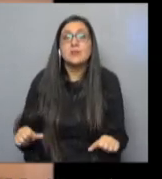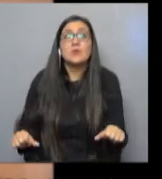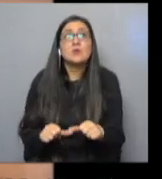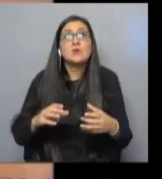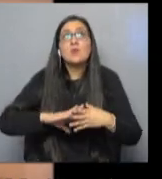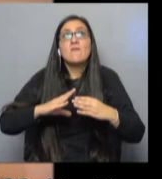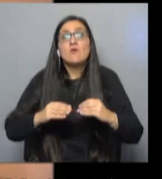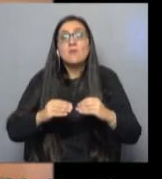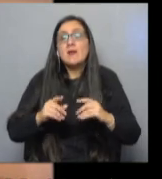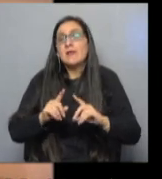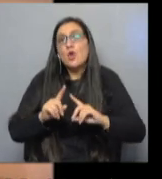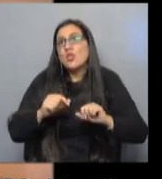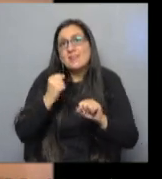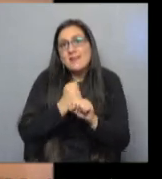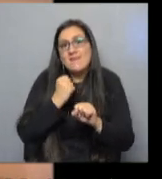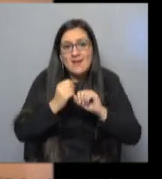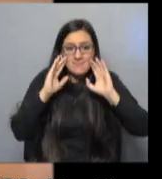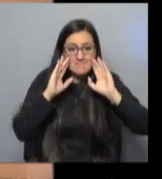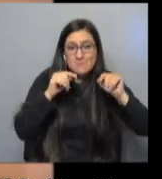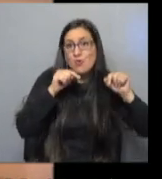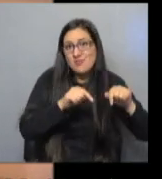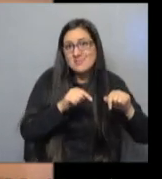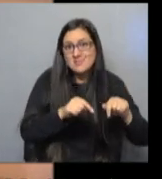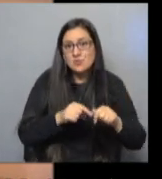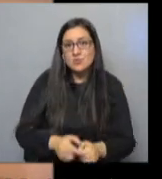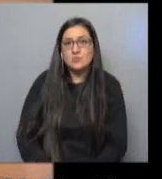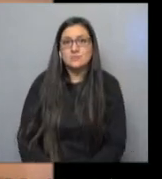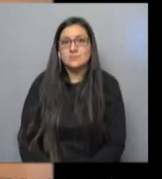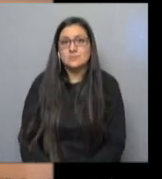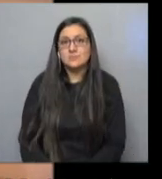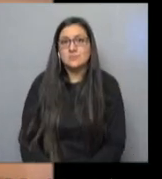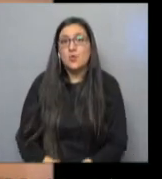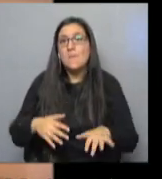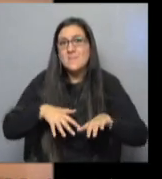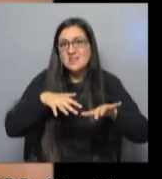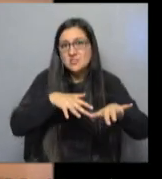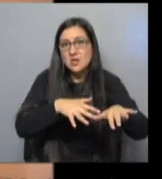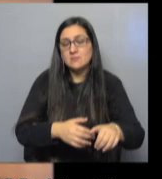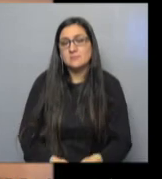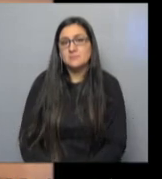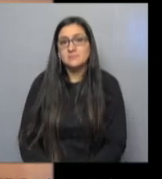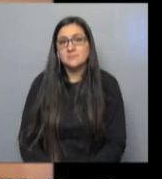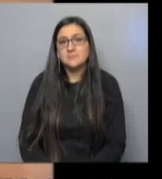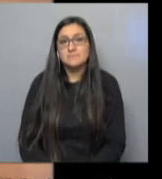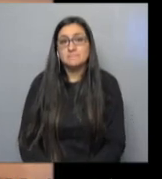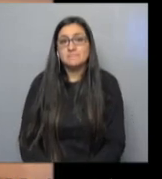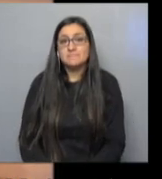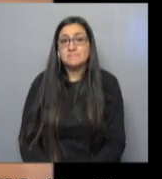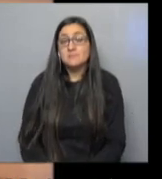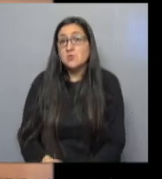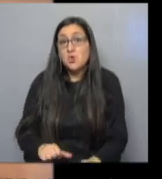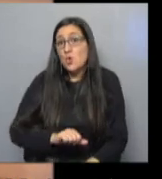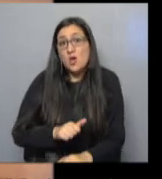ganarme la vida que quien se iba a ganar la vida con marcha nadie se ganaba la vida con marcha si no ganamos prácticamente